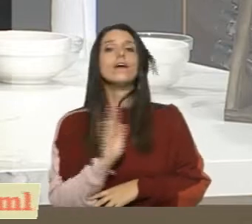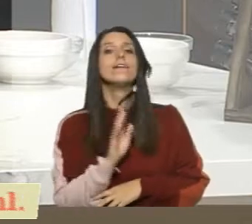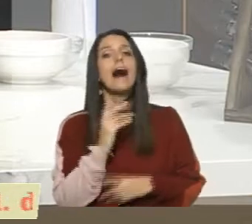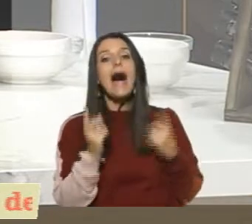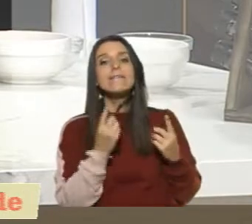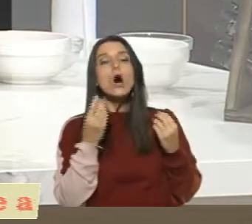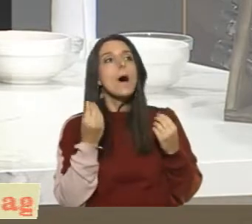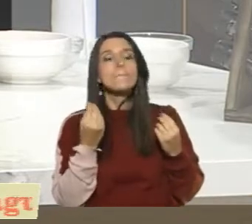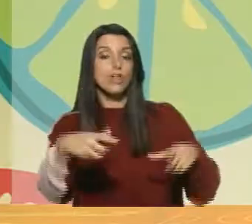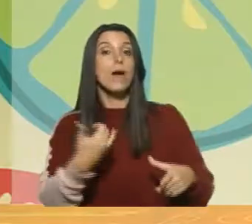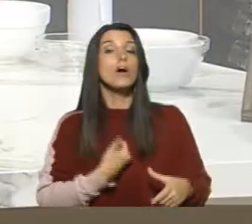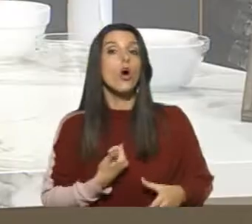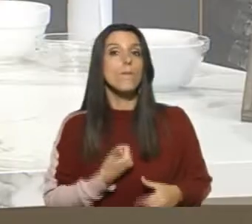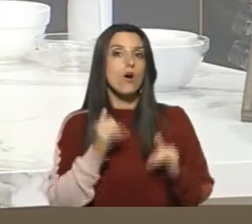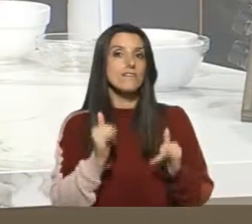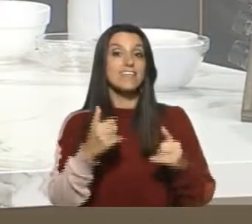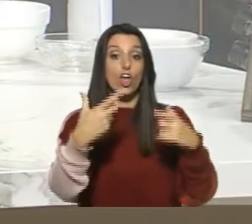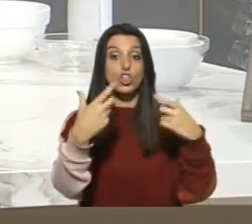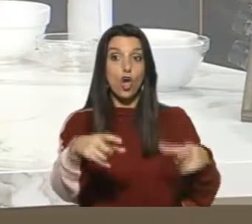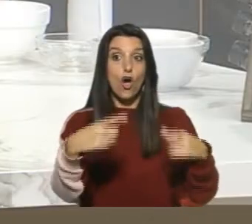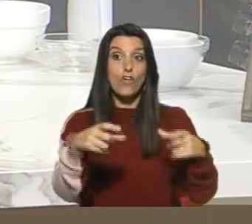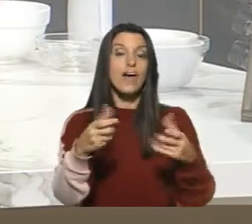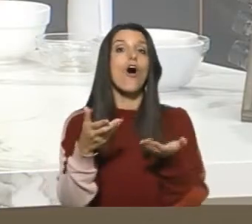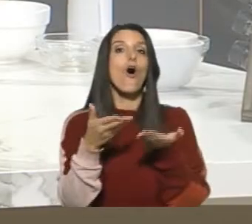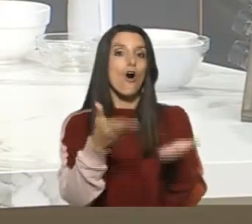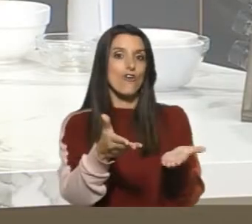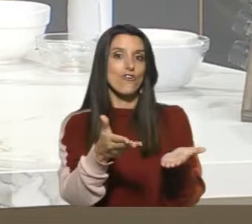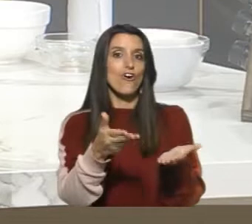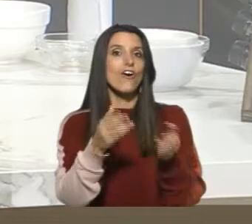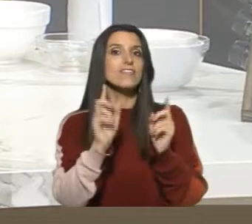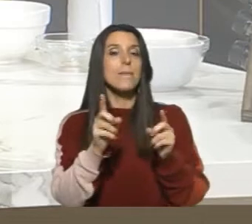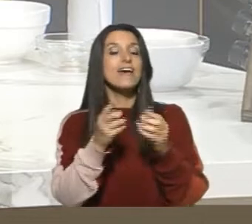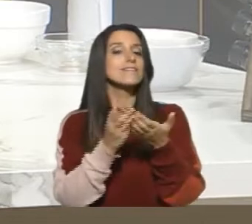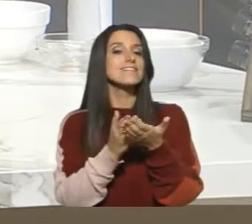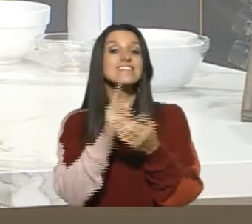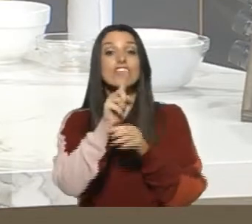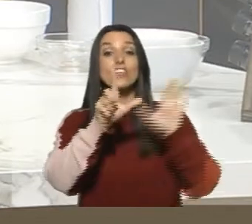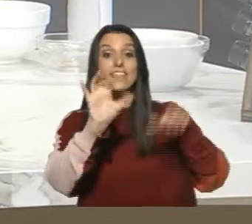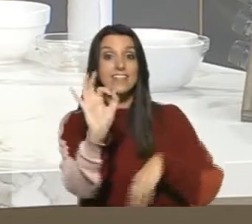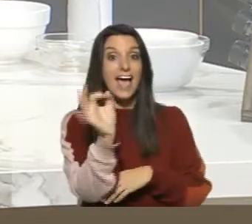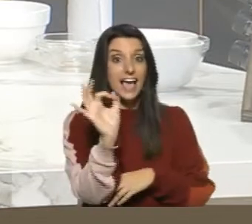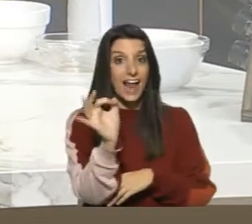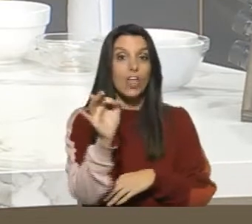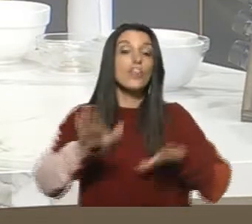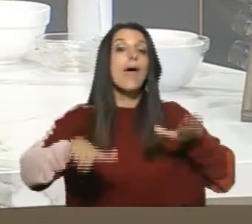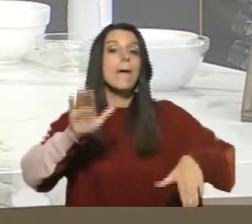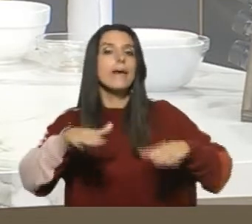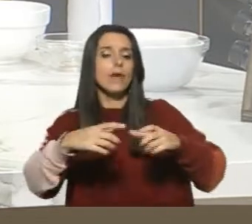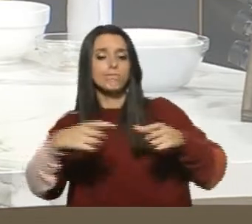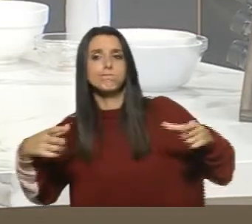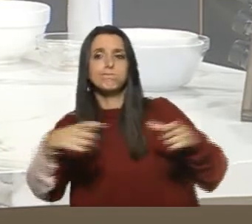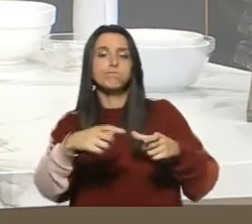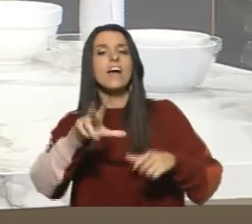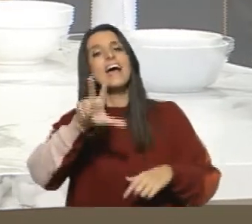y no el presupuesto es brutal. Pero la torta ya la tengo en el horno. Pero acordate lo que te dije, 170 grados, depende del tamaño, te va a llevar